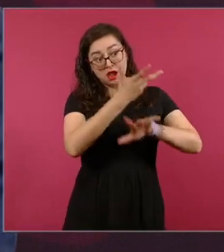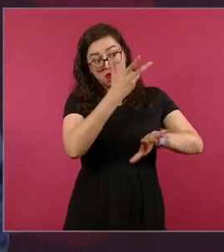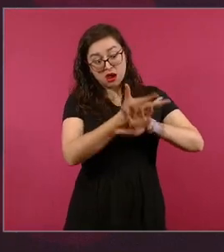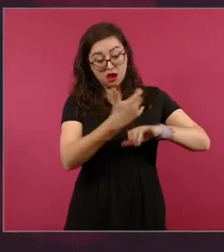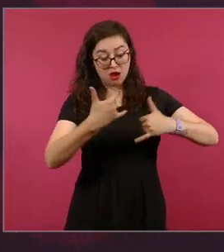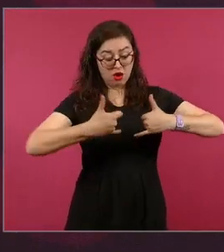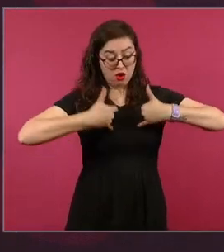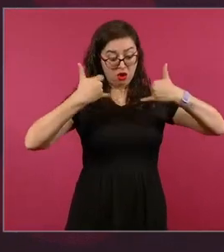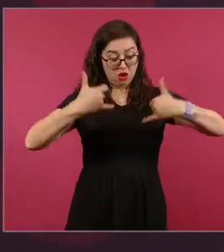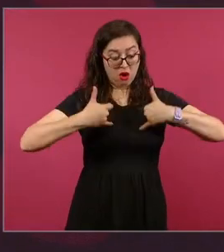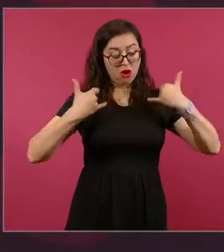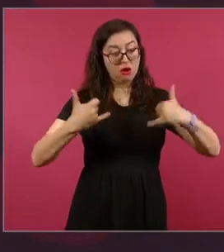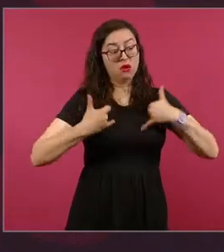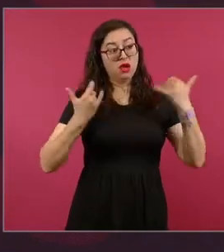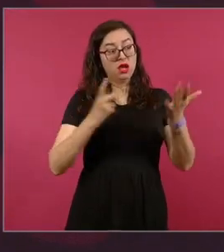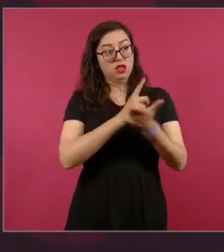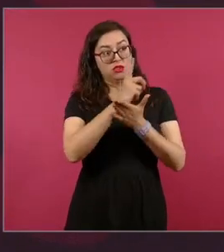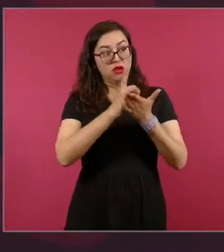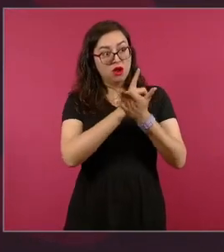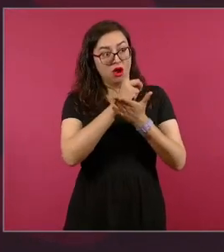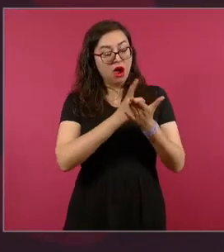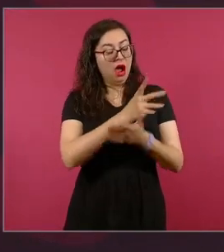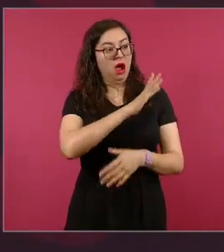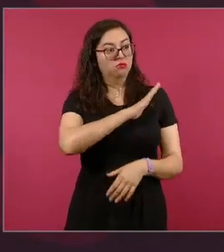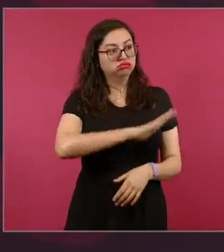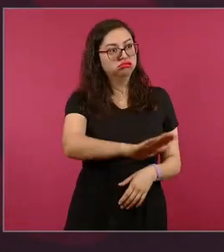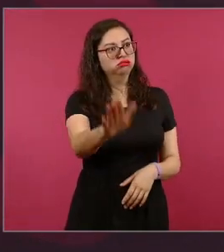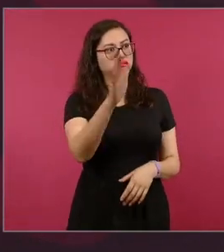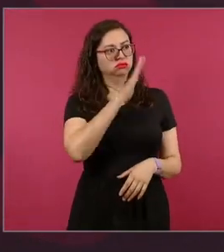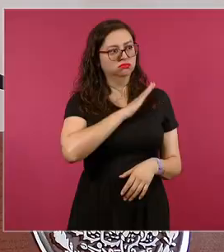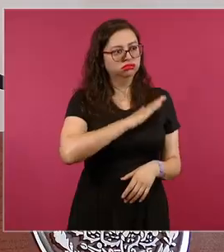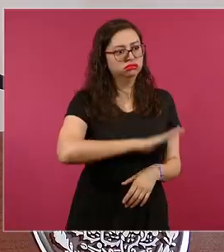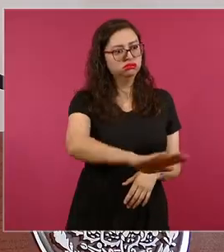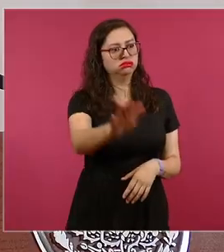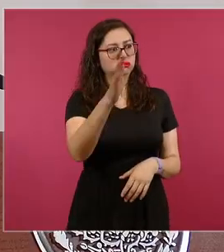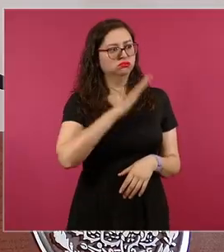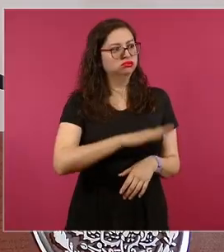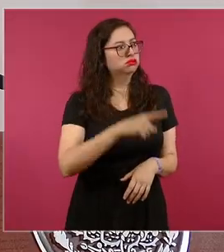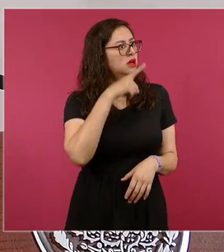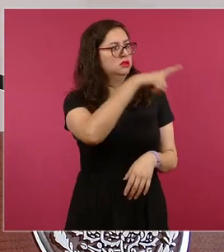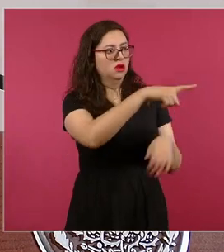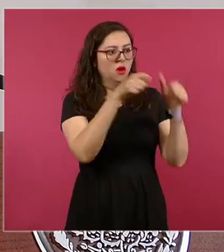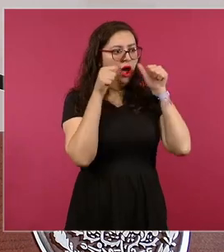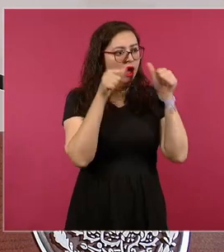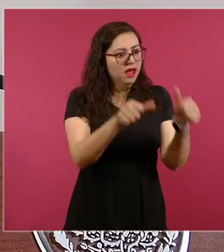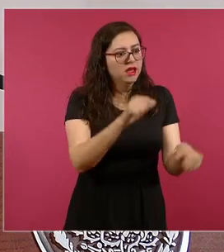por la adicción a las drogas, al fentanilo?